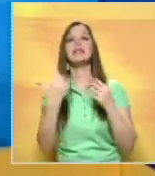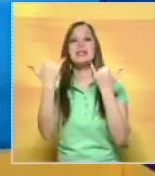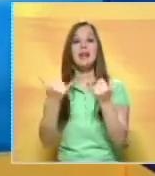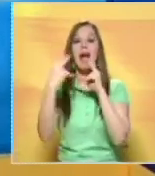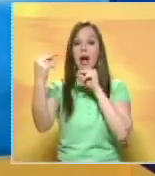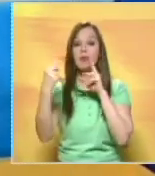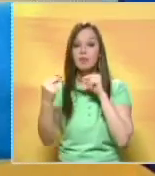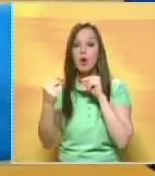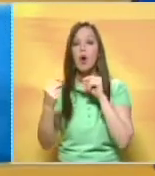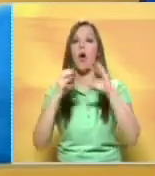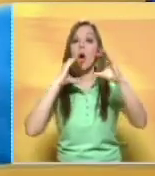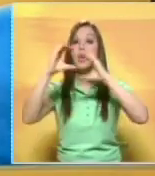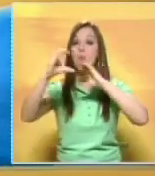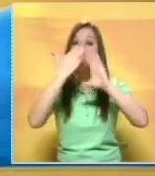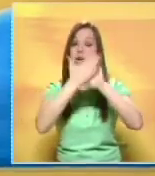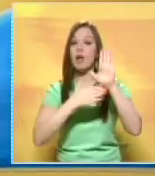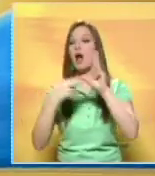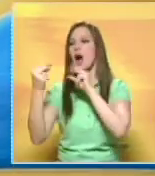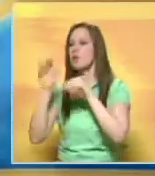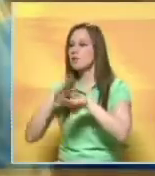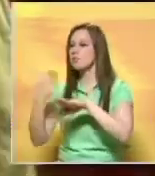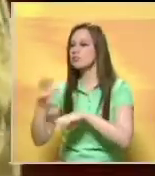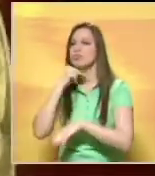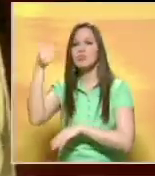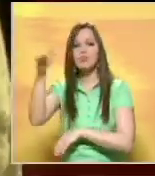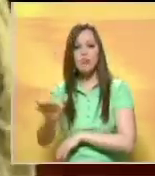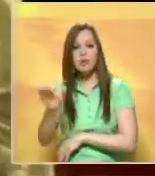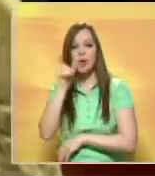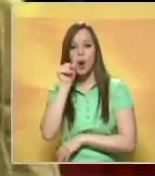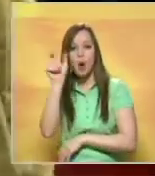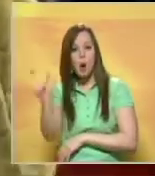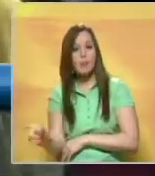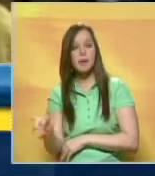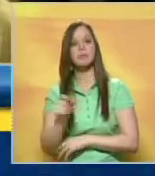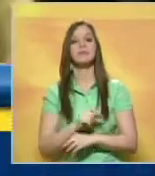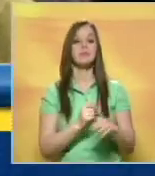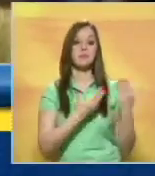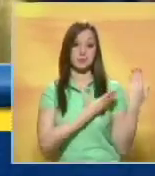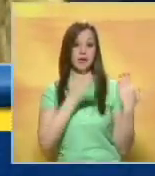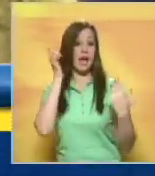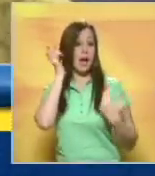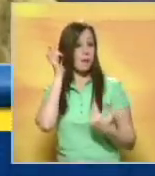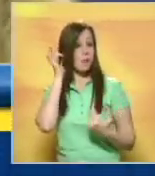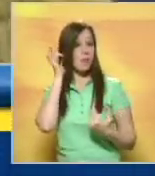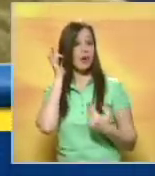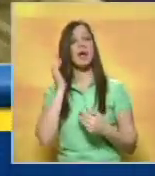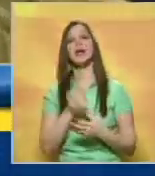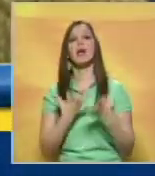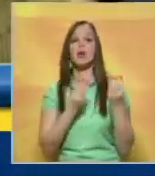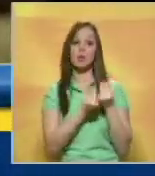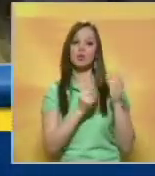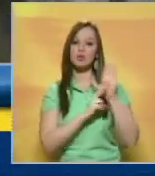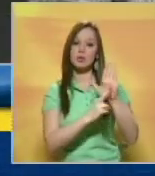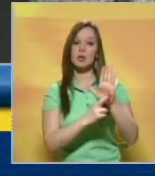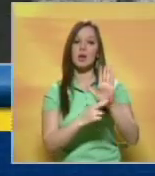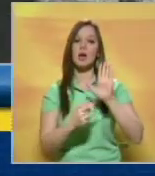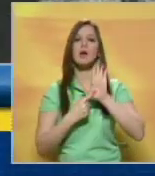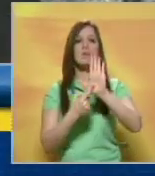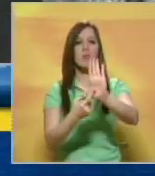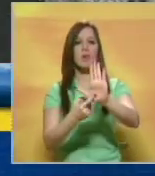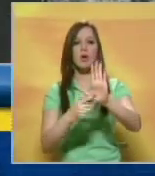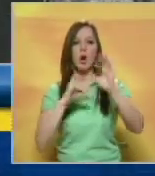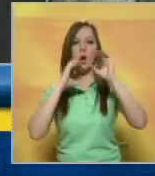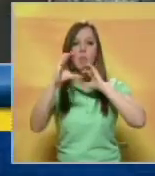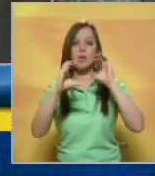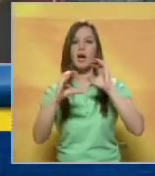un comunicado habló sobre la muerte del actor. Susan Schneider, a través de sus representantes, hizo público un comunicado que